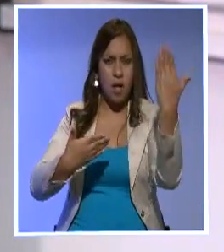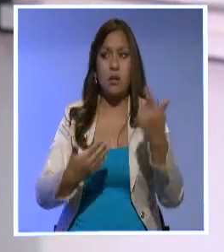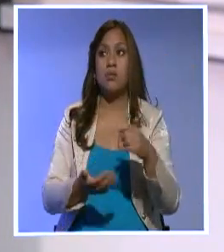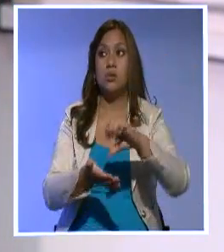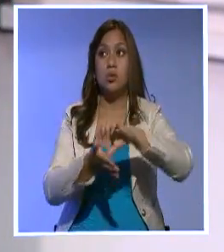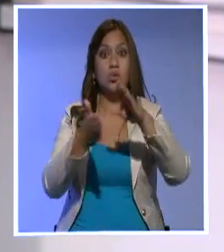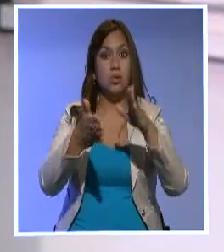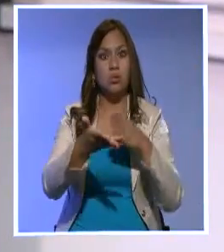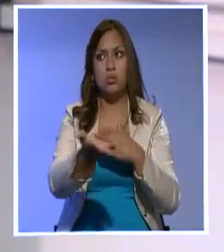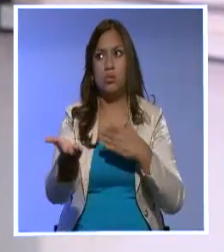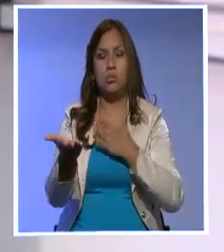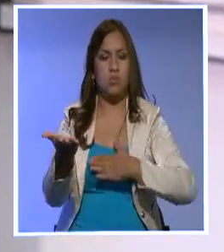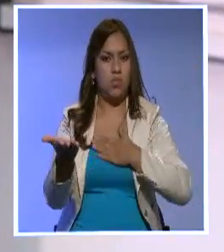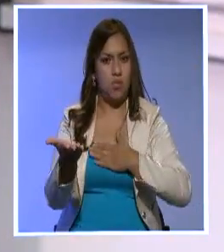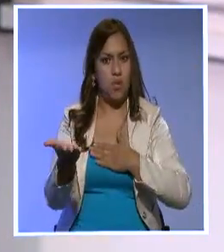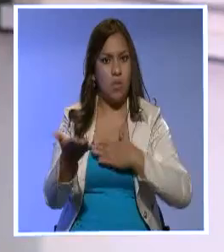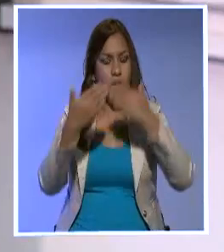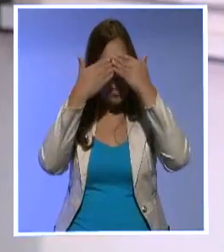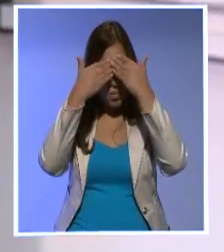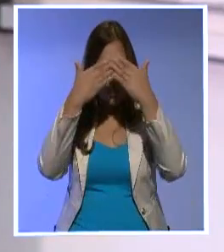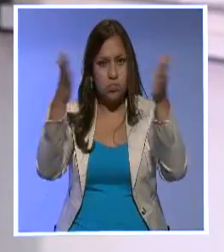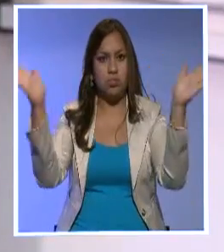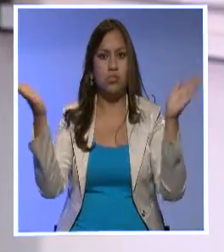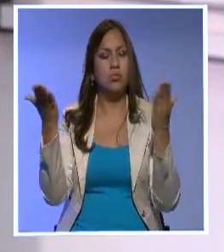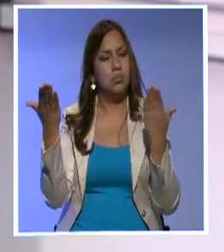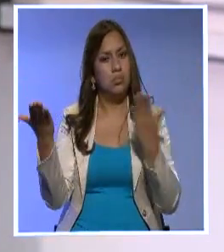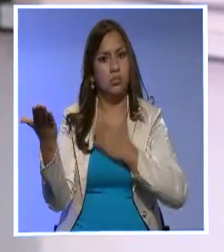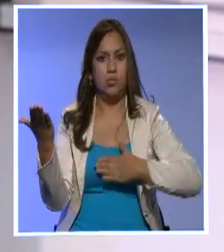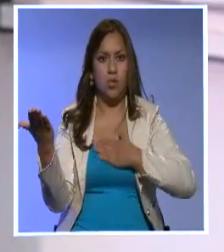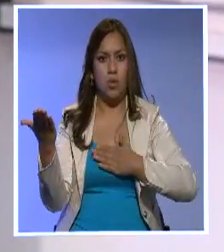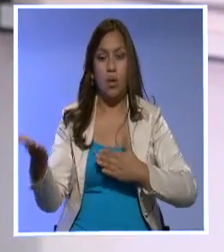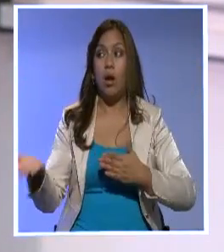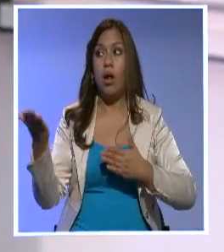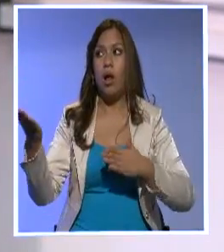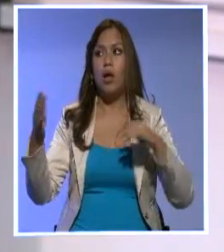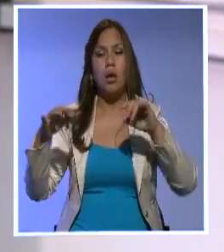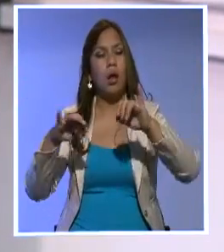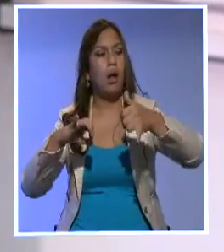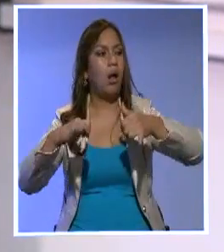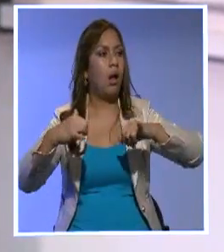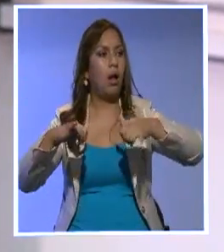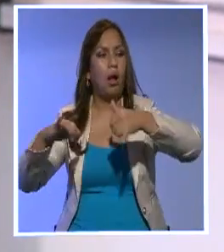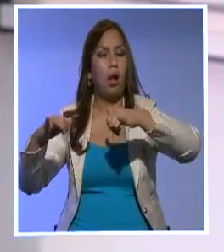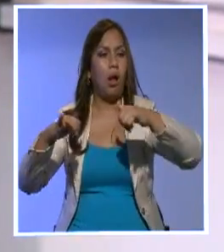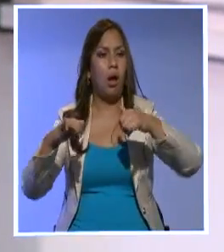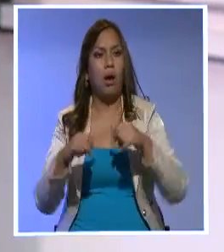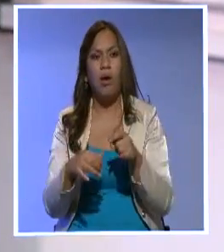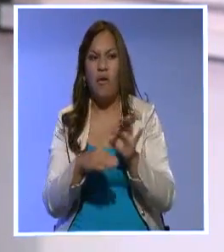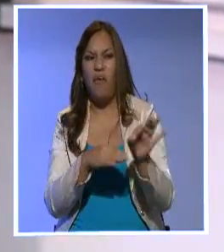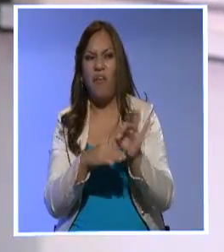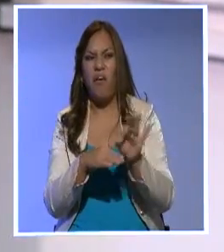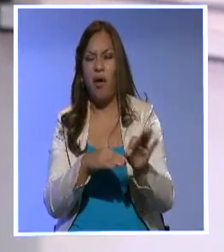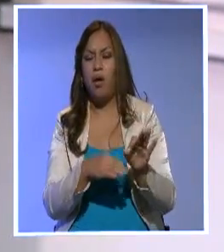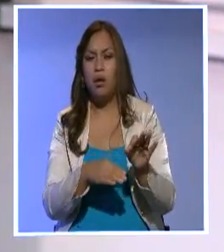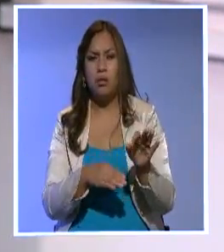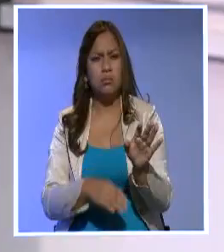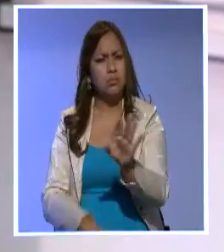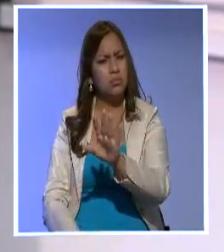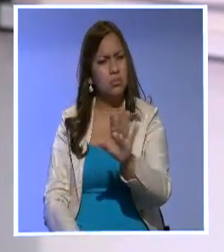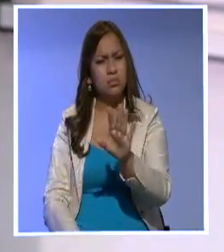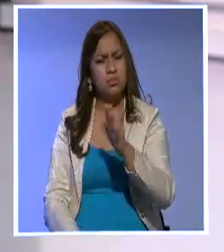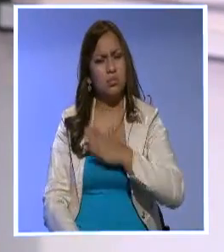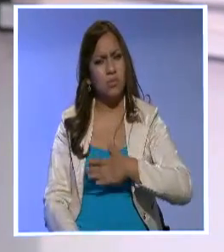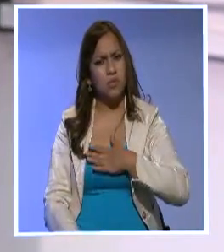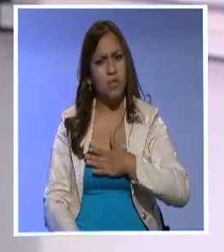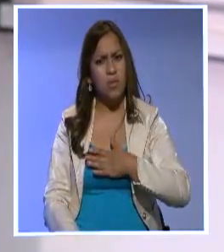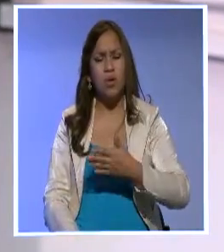general a que puede enterarse sin manipulaciones el contenido de este proyecto de reformas que sin duda alguna busca el